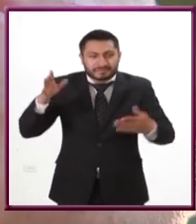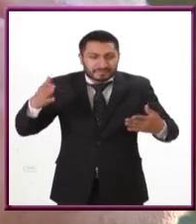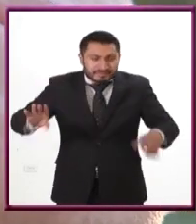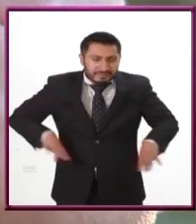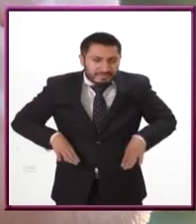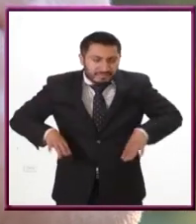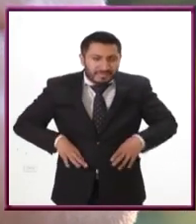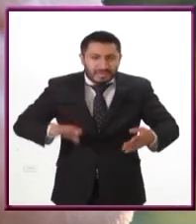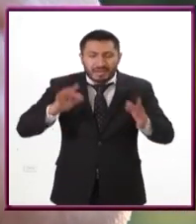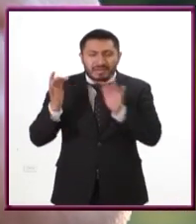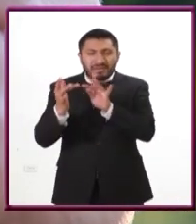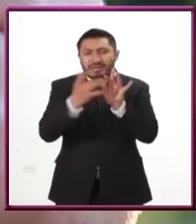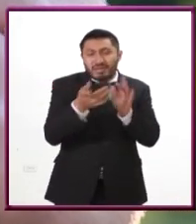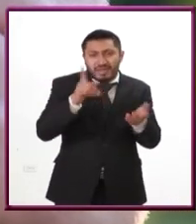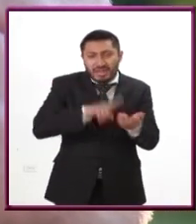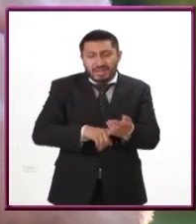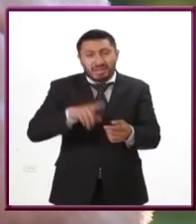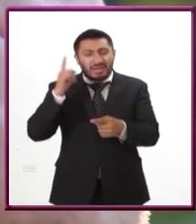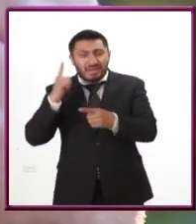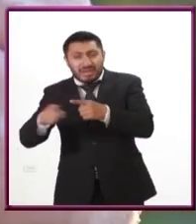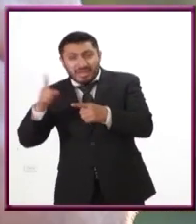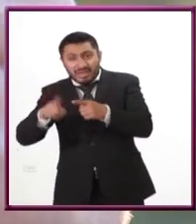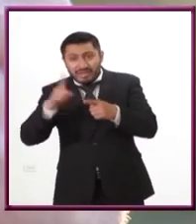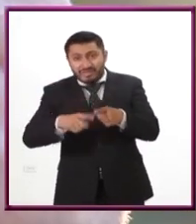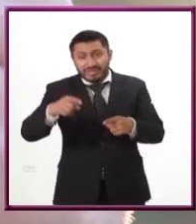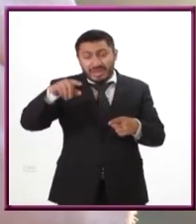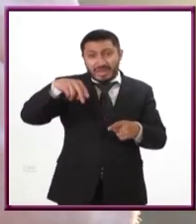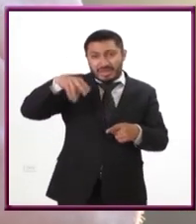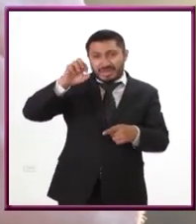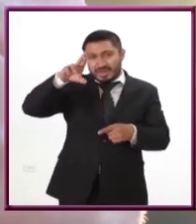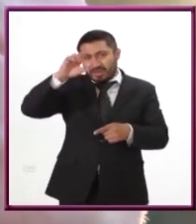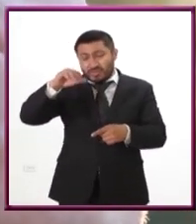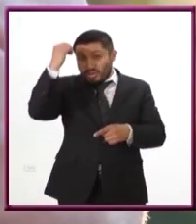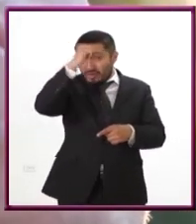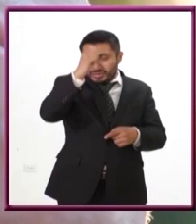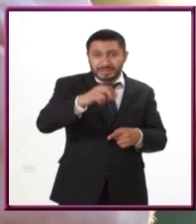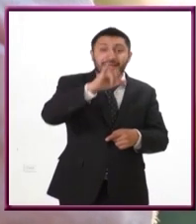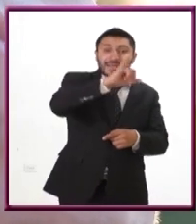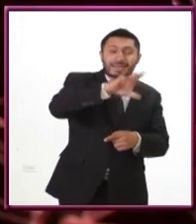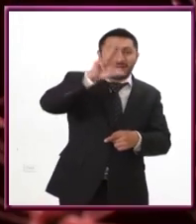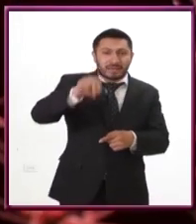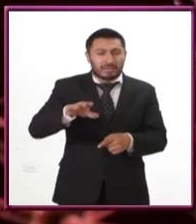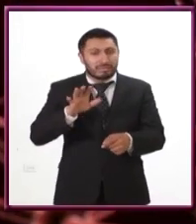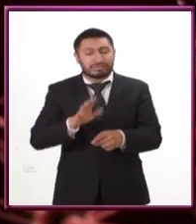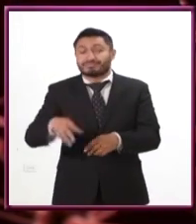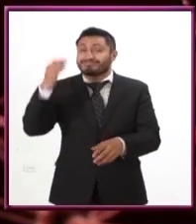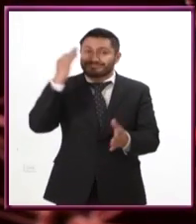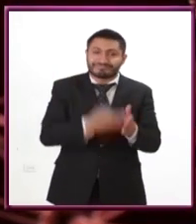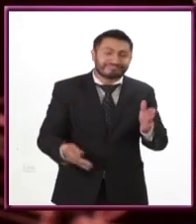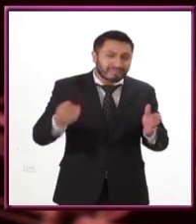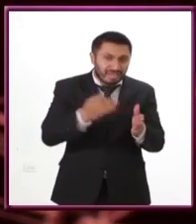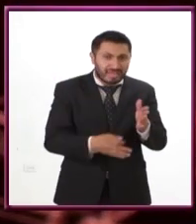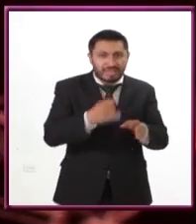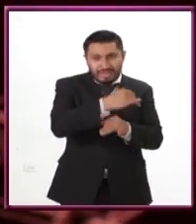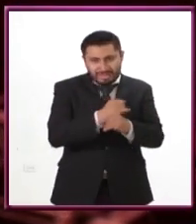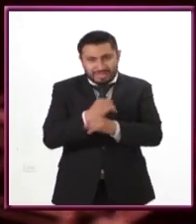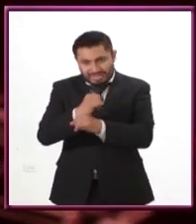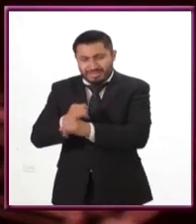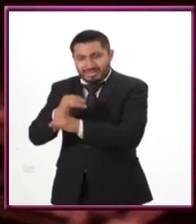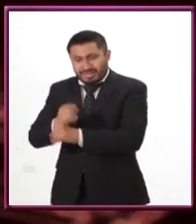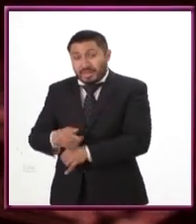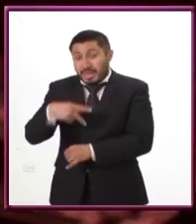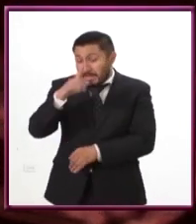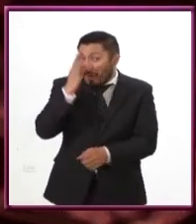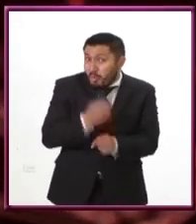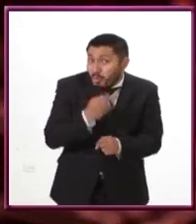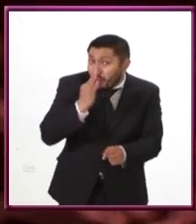características interrelacionadas que distinguen la neurología autista de neurología no autista aún no se ha entendido completamente.